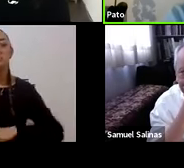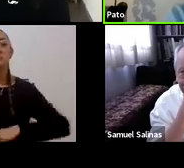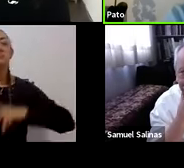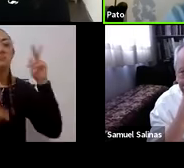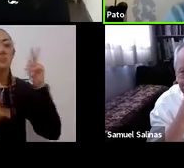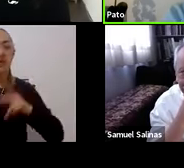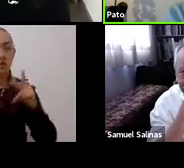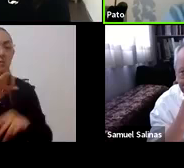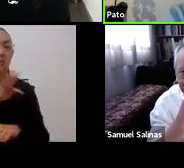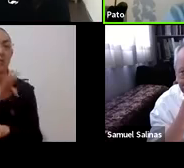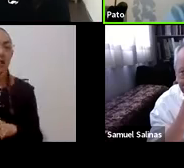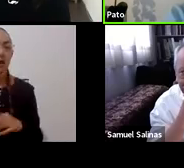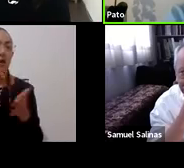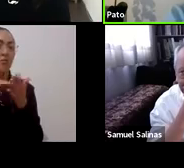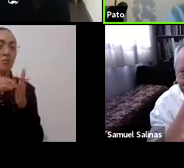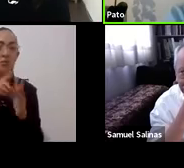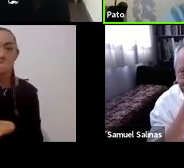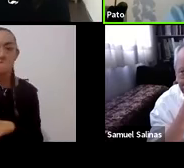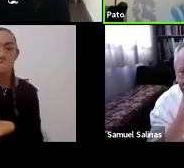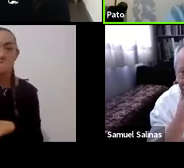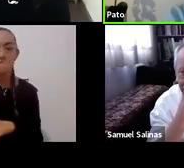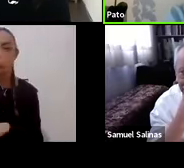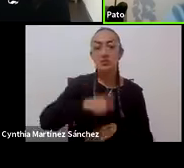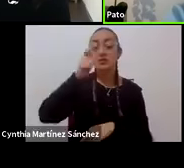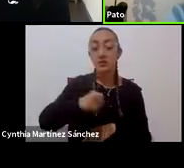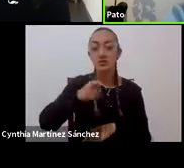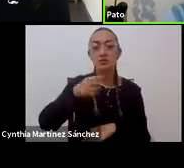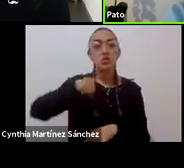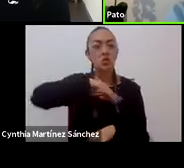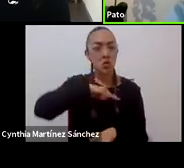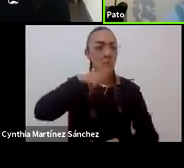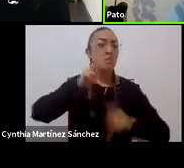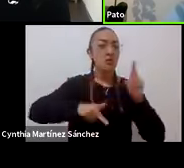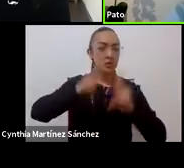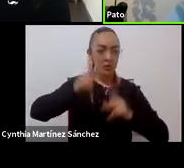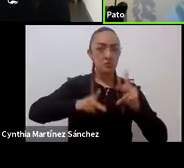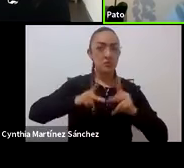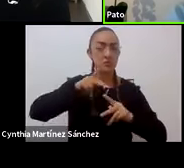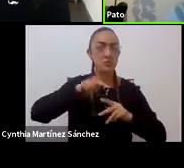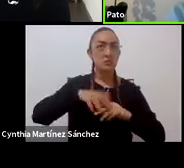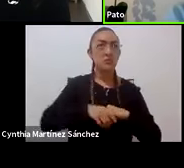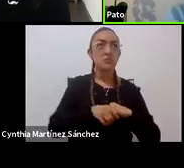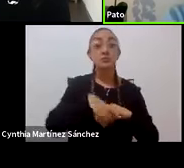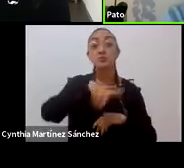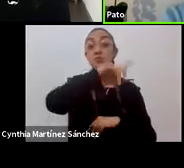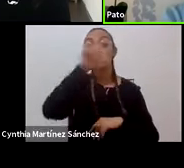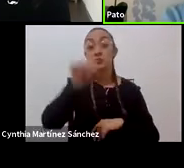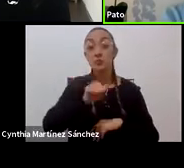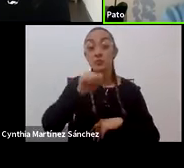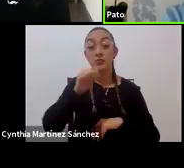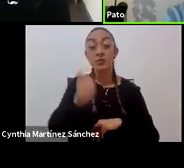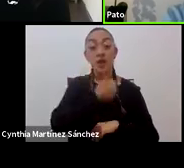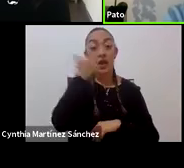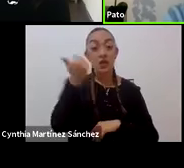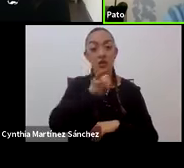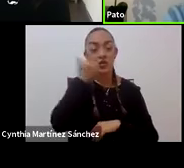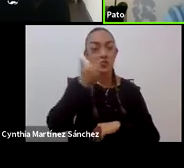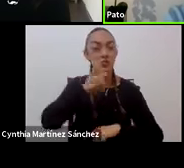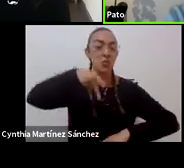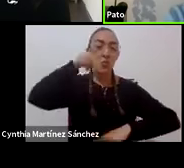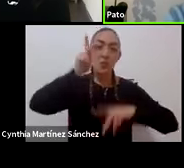lunes era nosotros hacernos hablar y terminó que los chavos y chavas